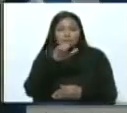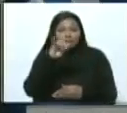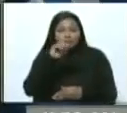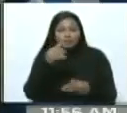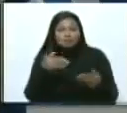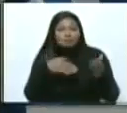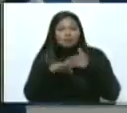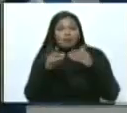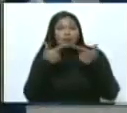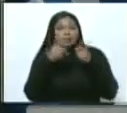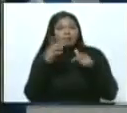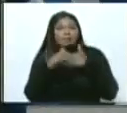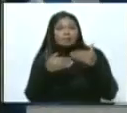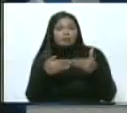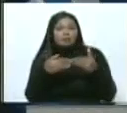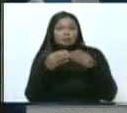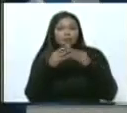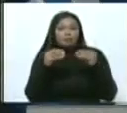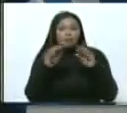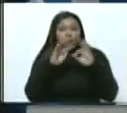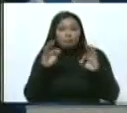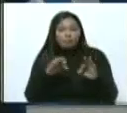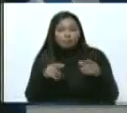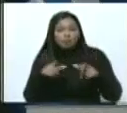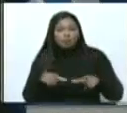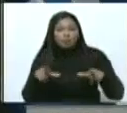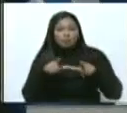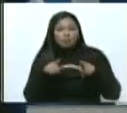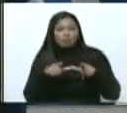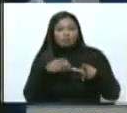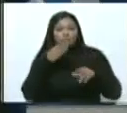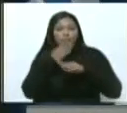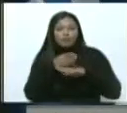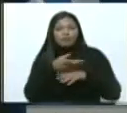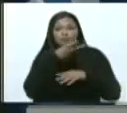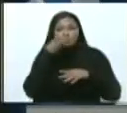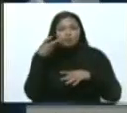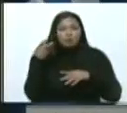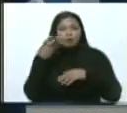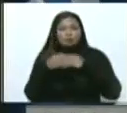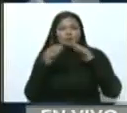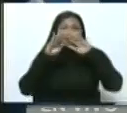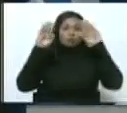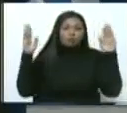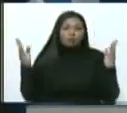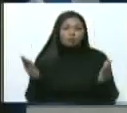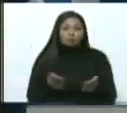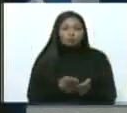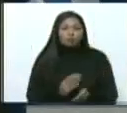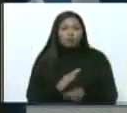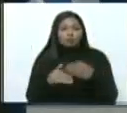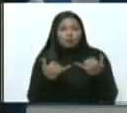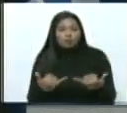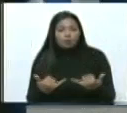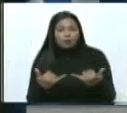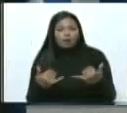saliera libremente de todos las pistas a transportar droga por el mundo, particularmente a Estados Unidos